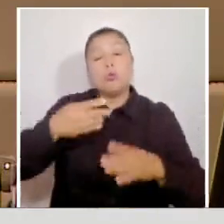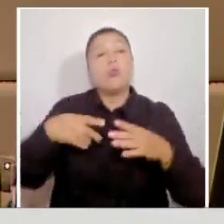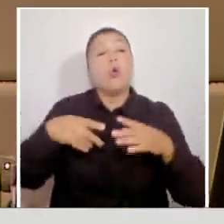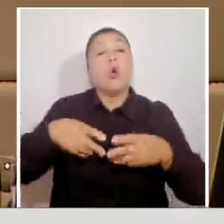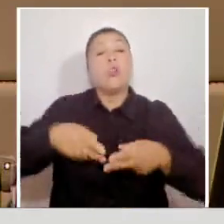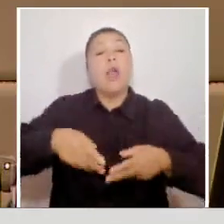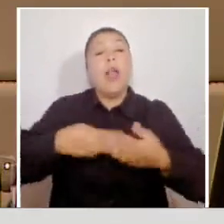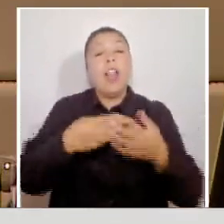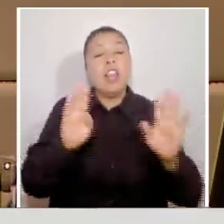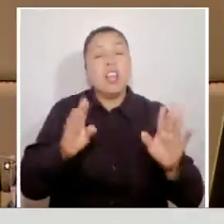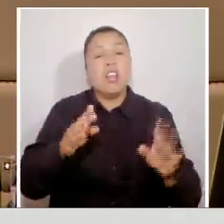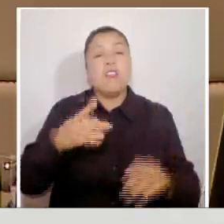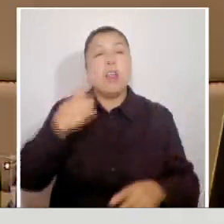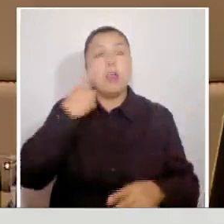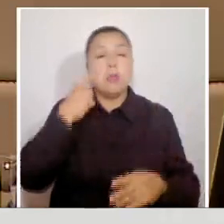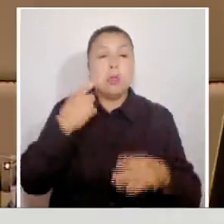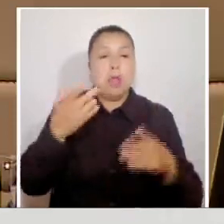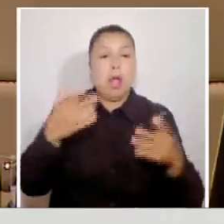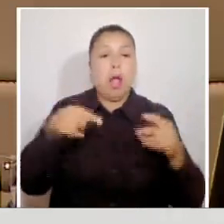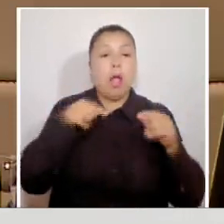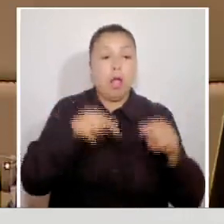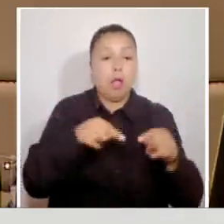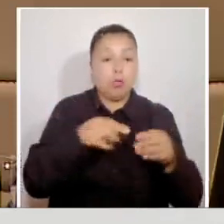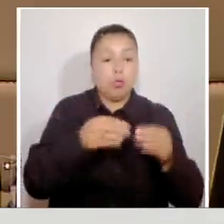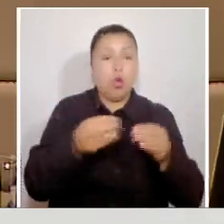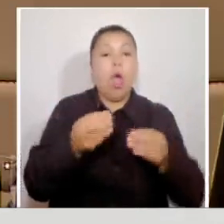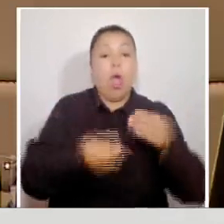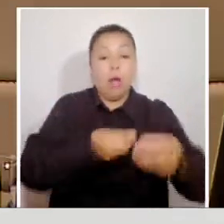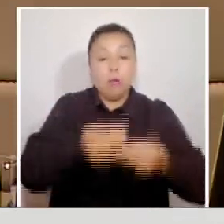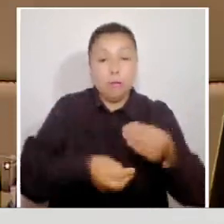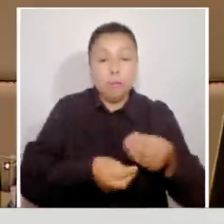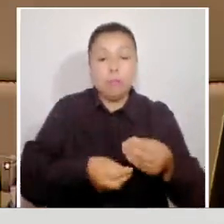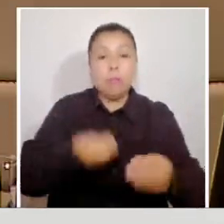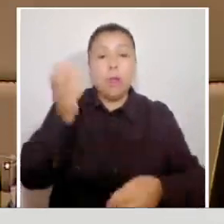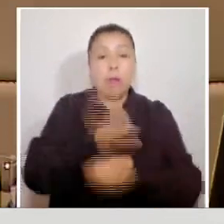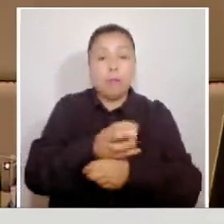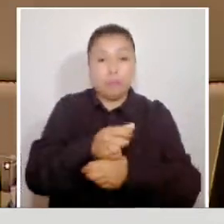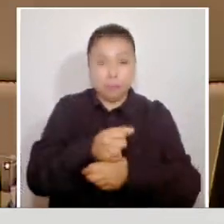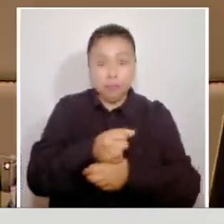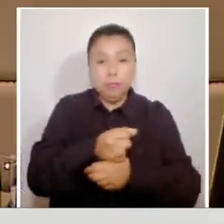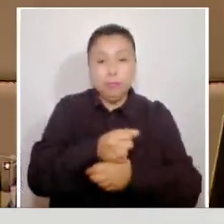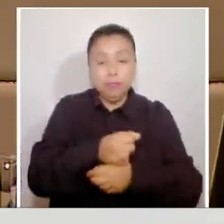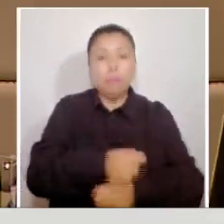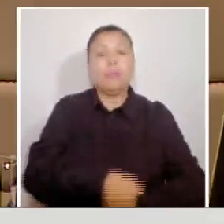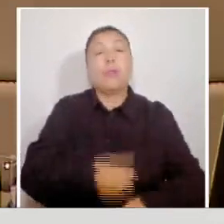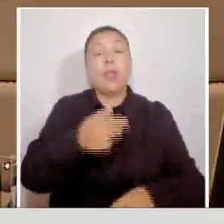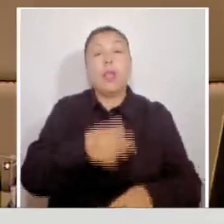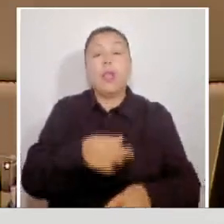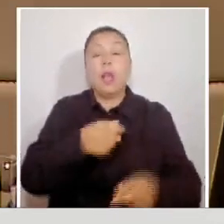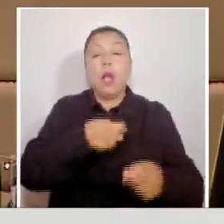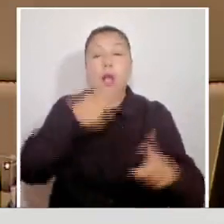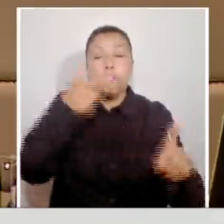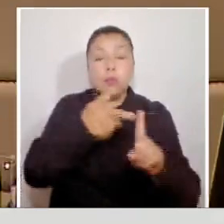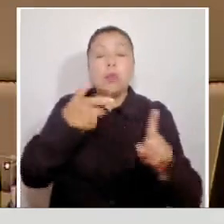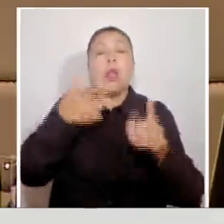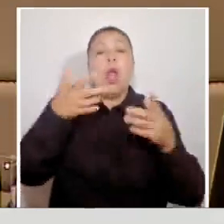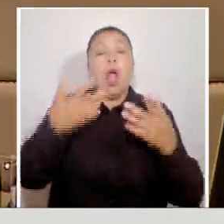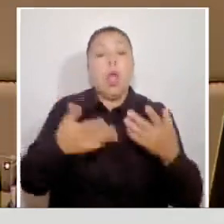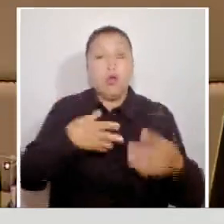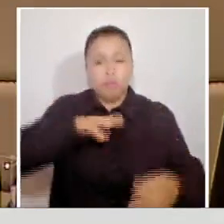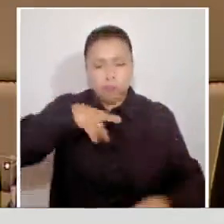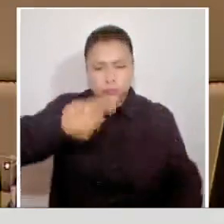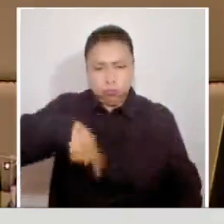situación ha contribuido a que los asaltos y la delincuencia continúen siendo una constante en las calles de chile y